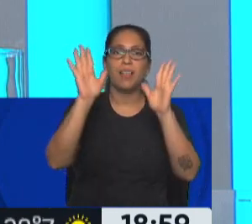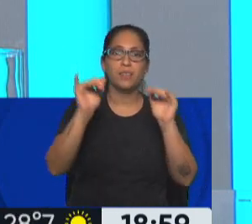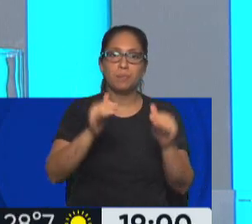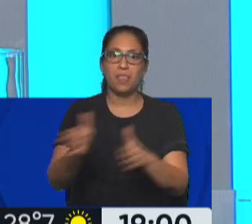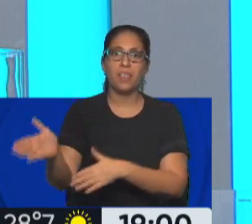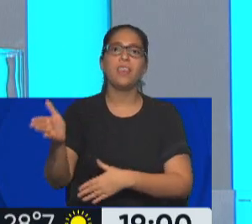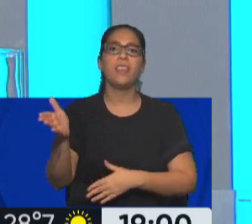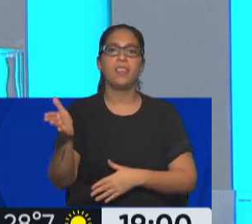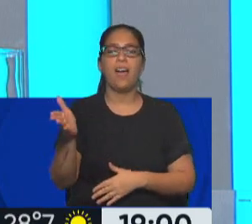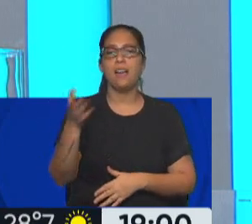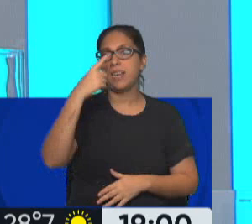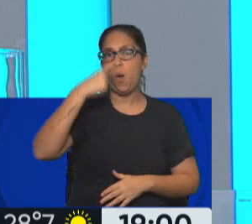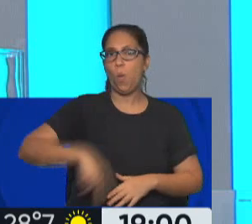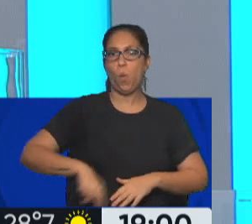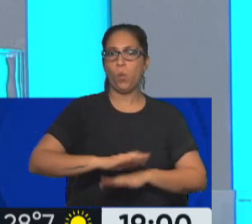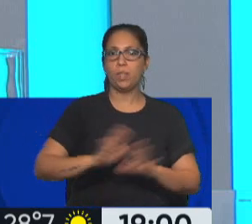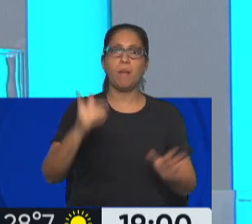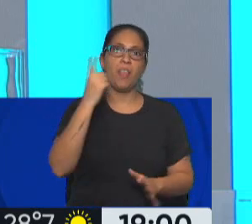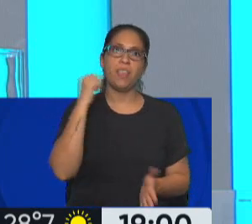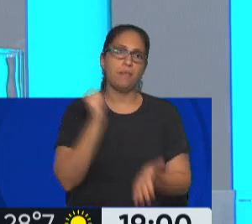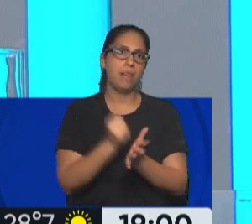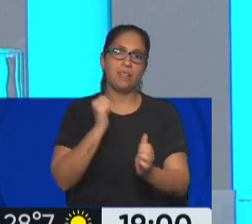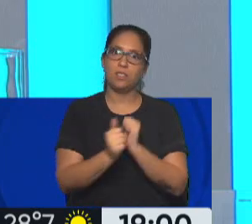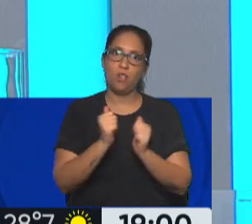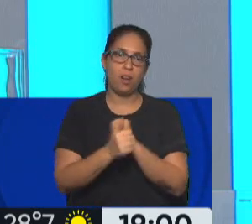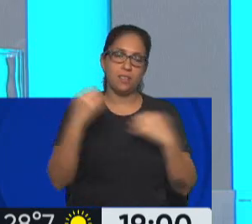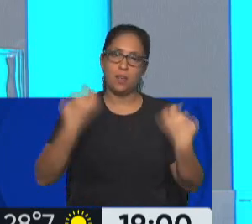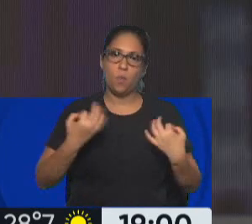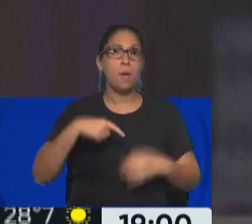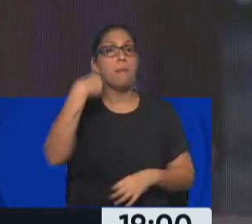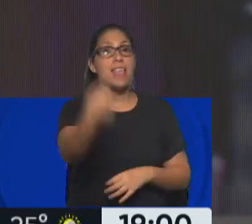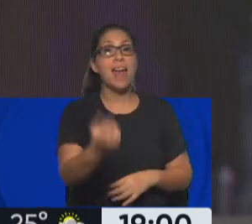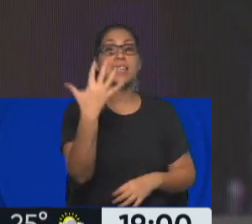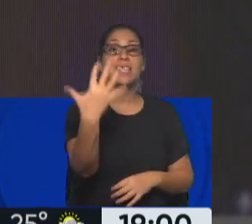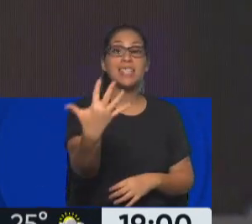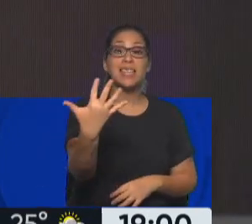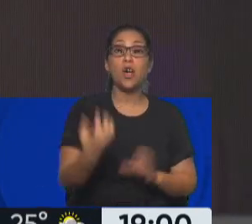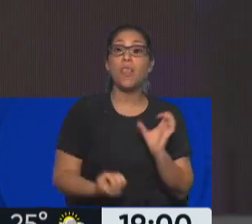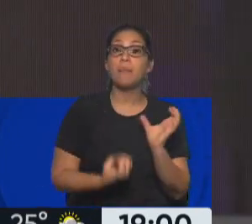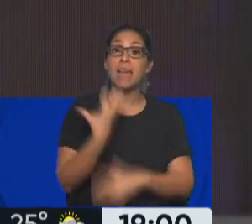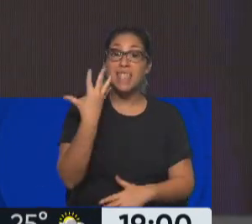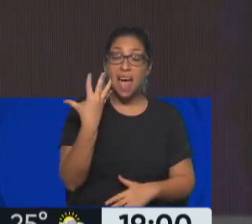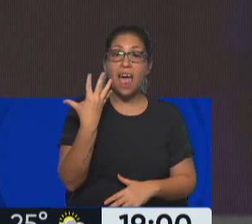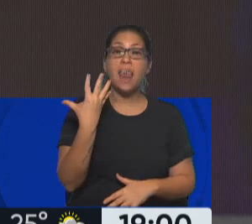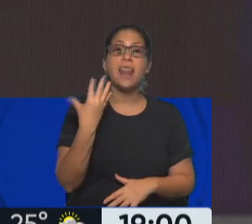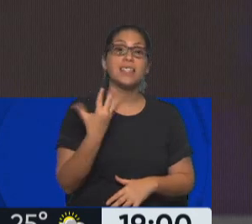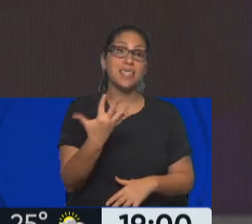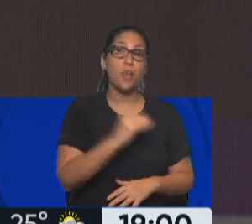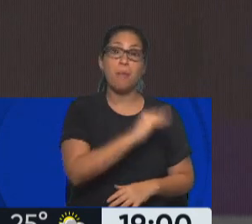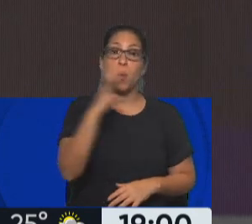Totalmente. En lo que se espera, como decía Ale, una jornada histórica para despedir al Papa. Mañana, 5 horas, 5 de la madrugada, 5 de la